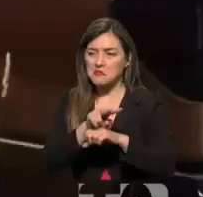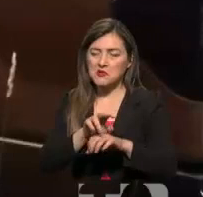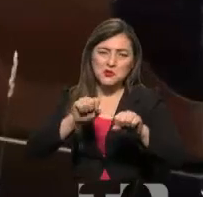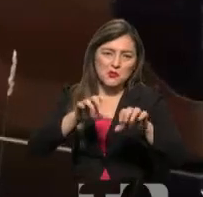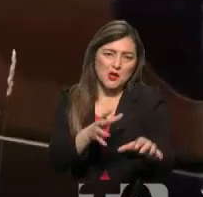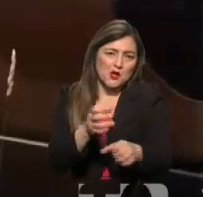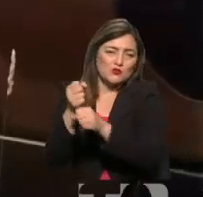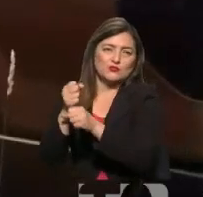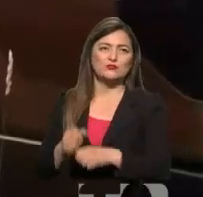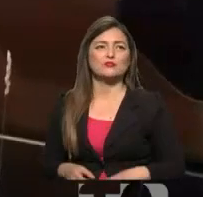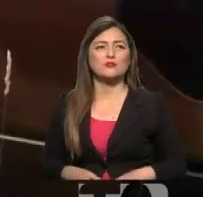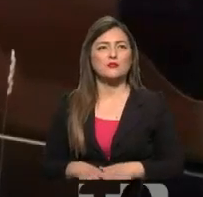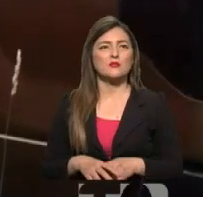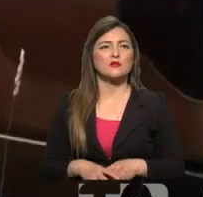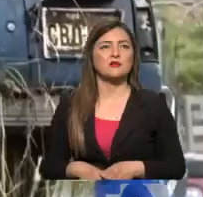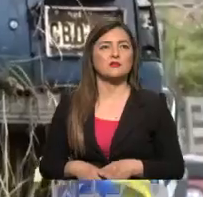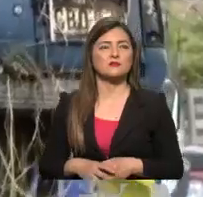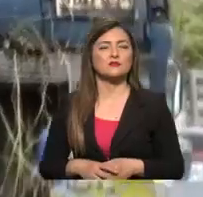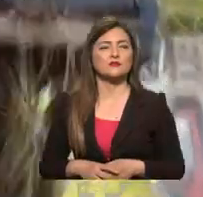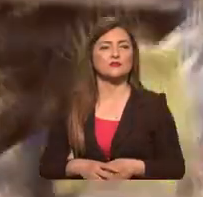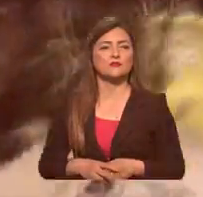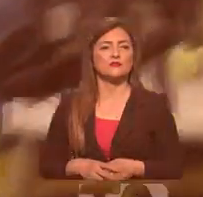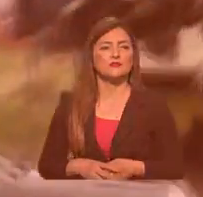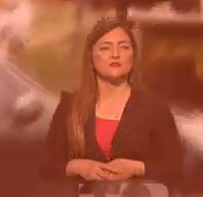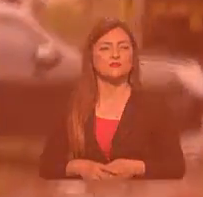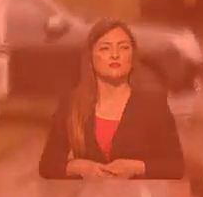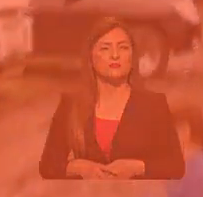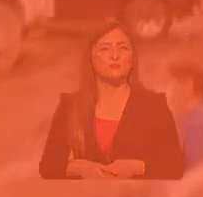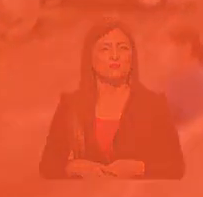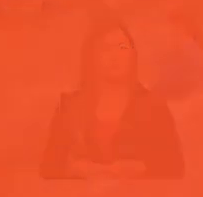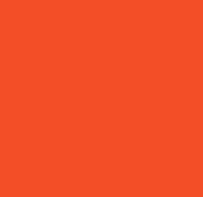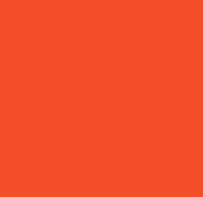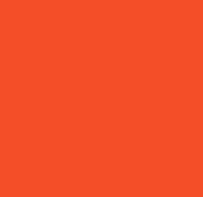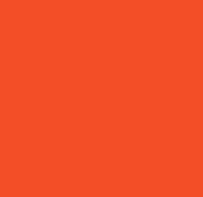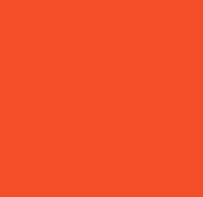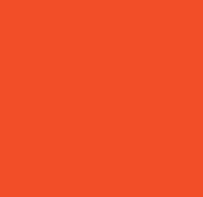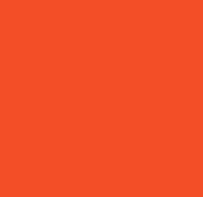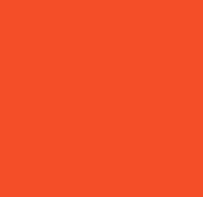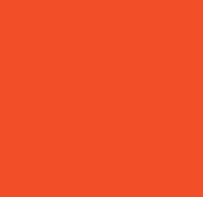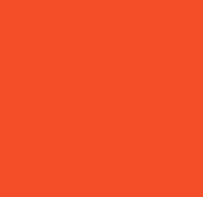posible recuperación de sus automotores en tulcán jairo jacome ortega 24